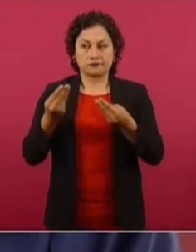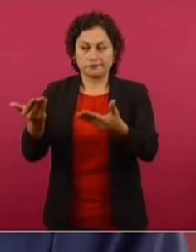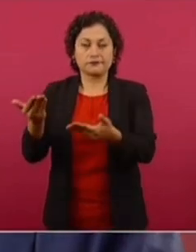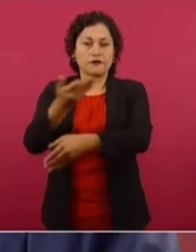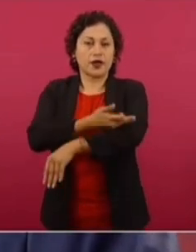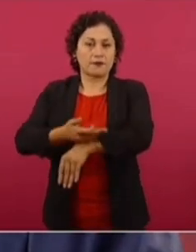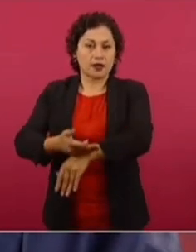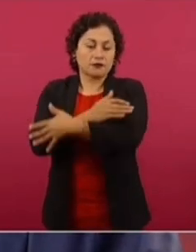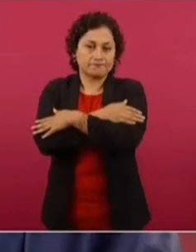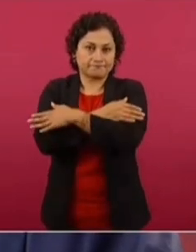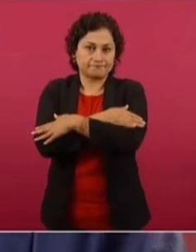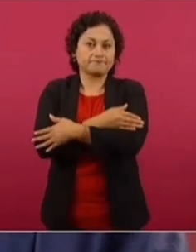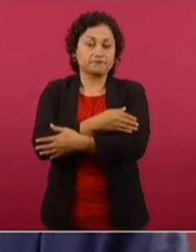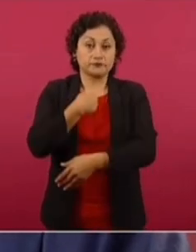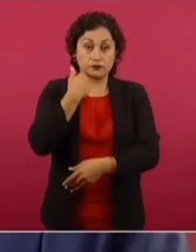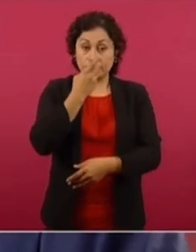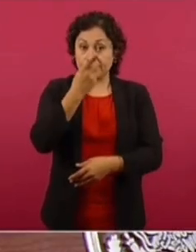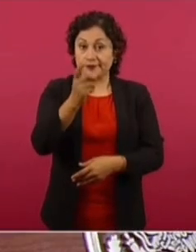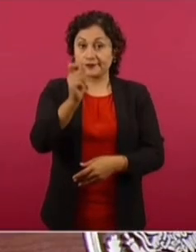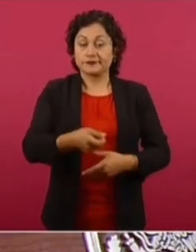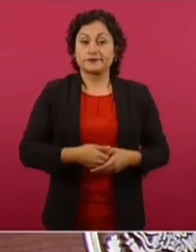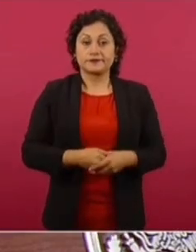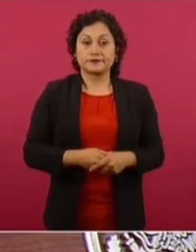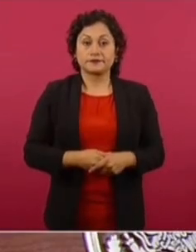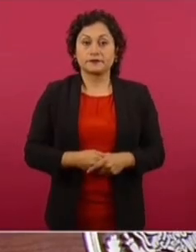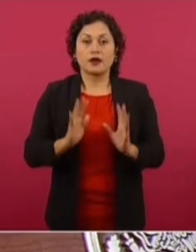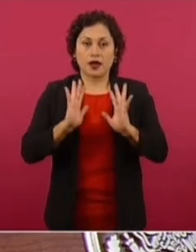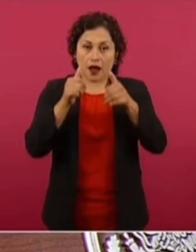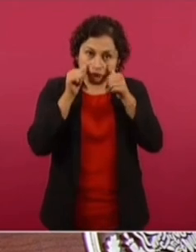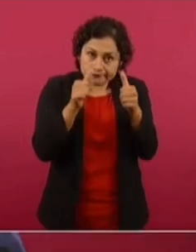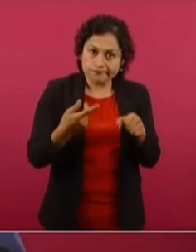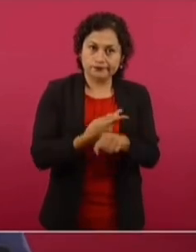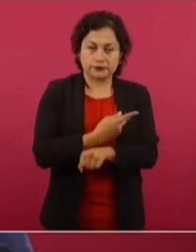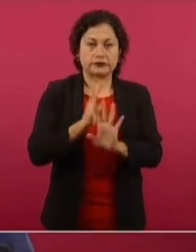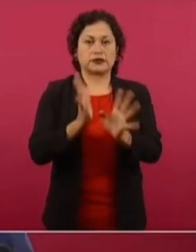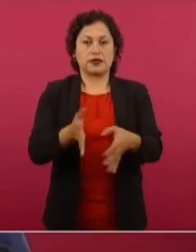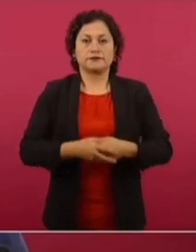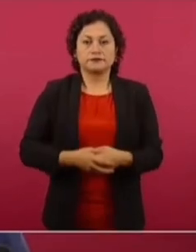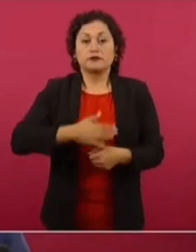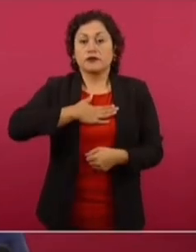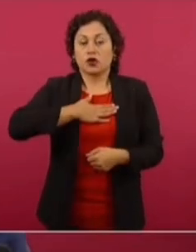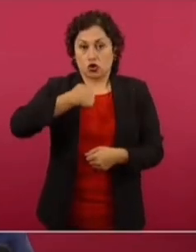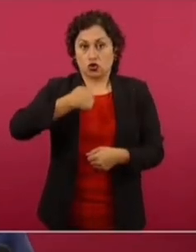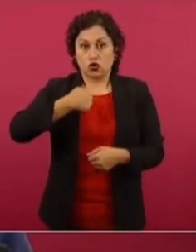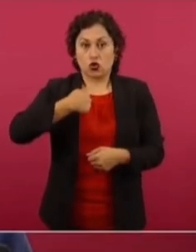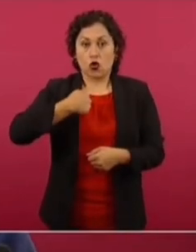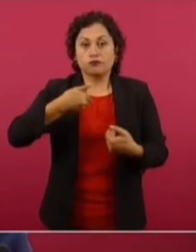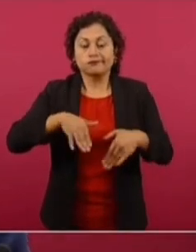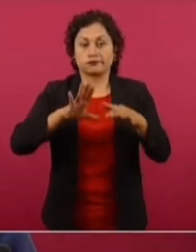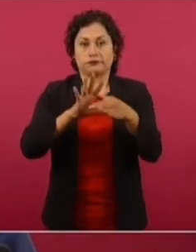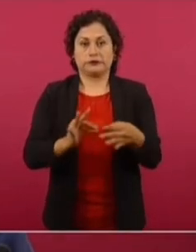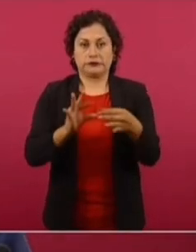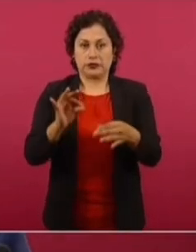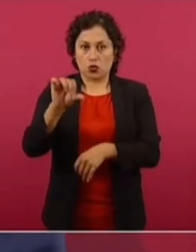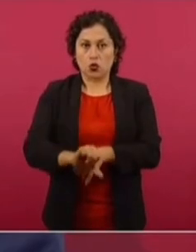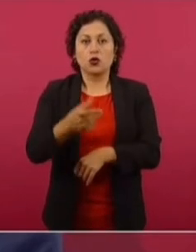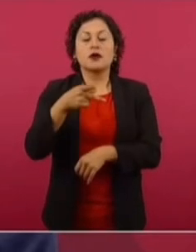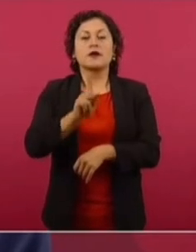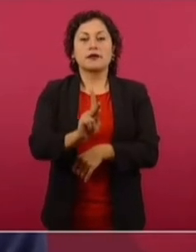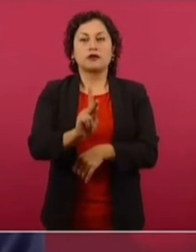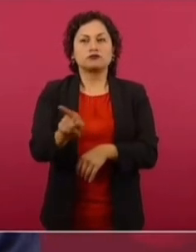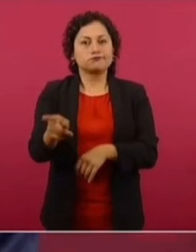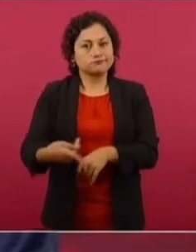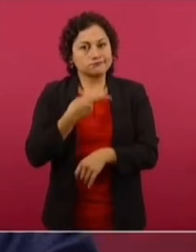familiares y lo mismo decirles que ya se está trabajando. Yo iba a tratar el tema ahora, pero como lo